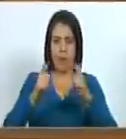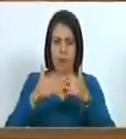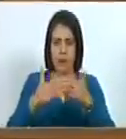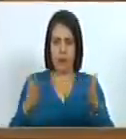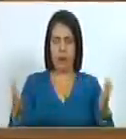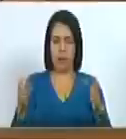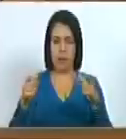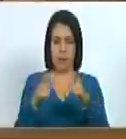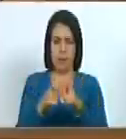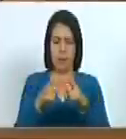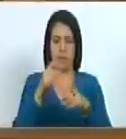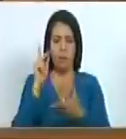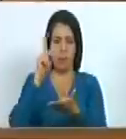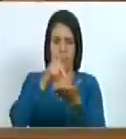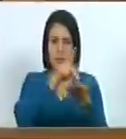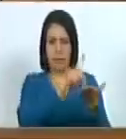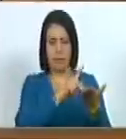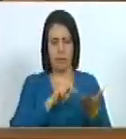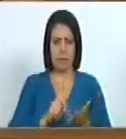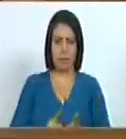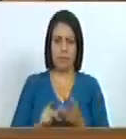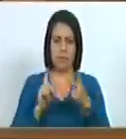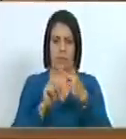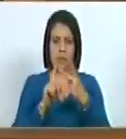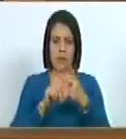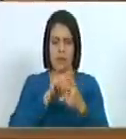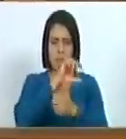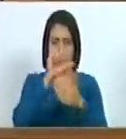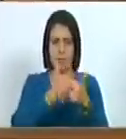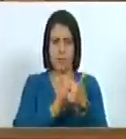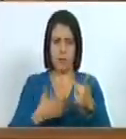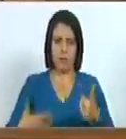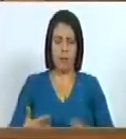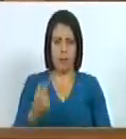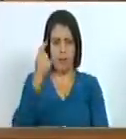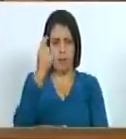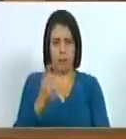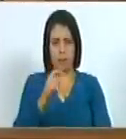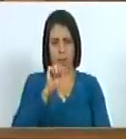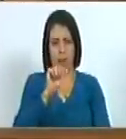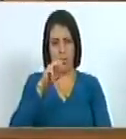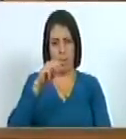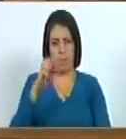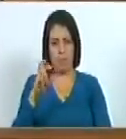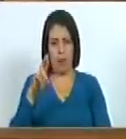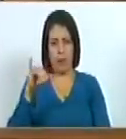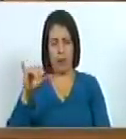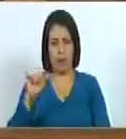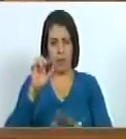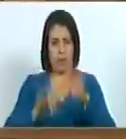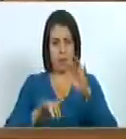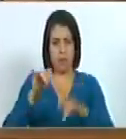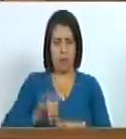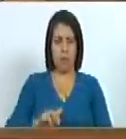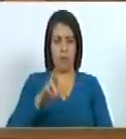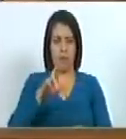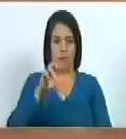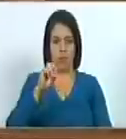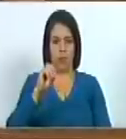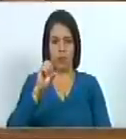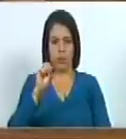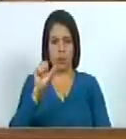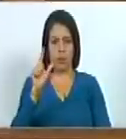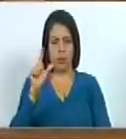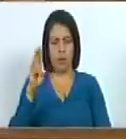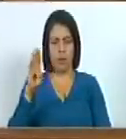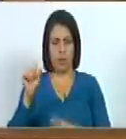sesión ordinaria con la asistencia de la segunda vicepresidenta, diputada América Pérez, la secretaria Rosalba Gil